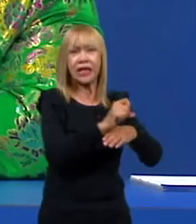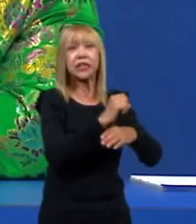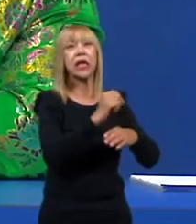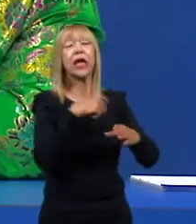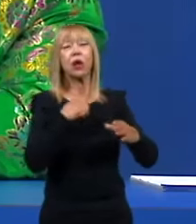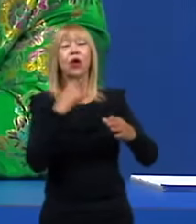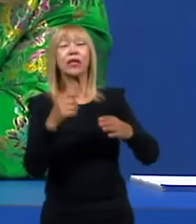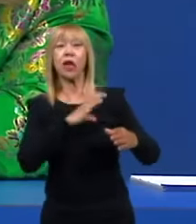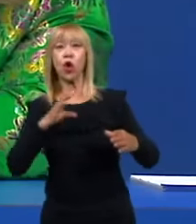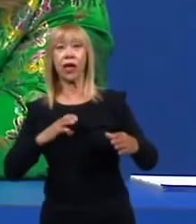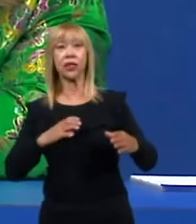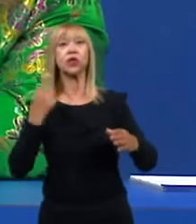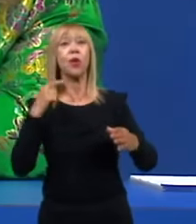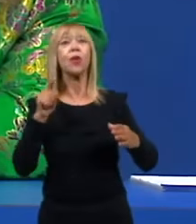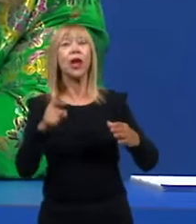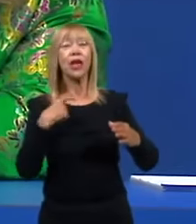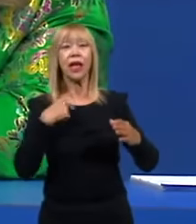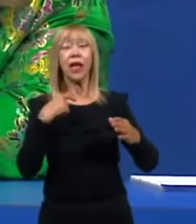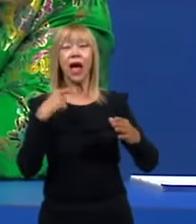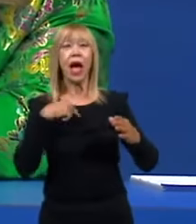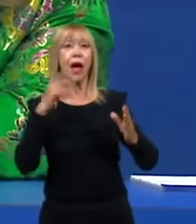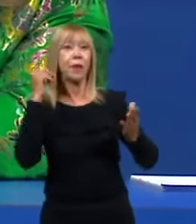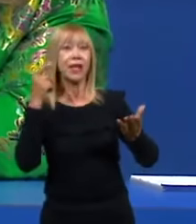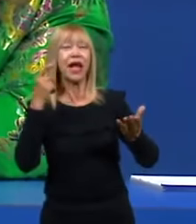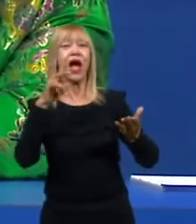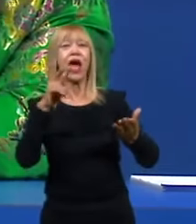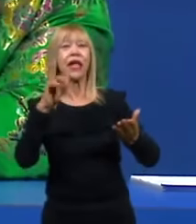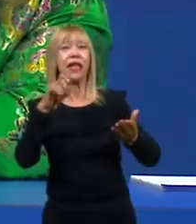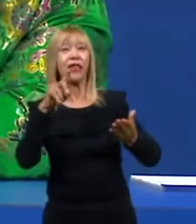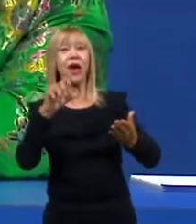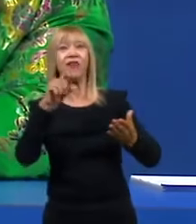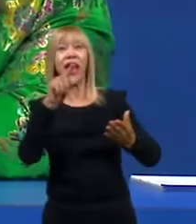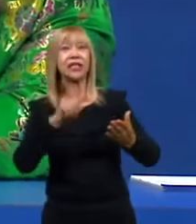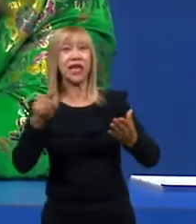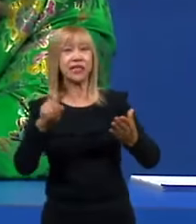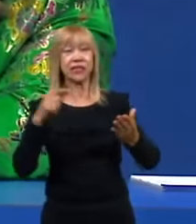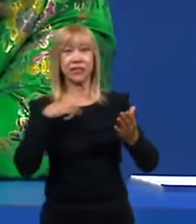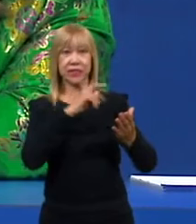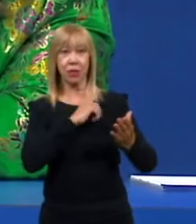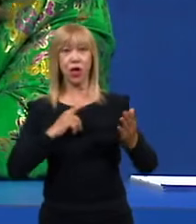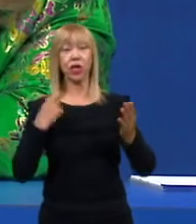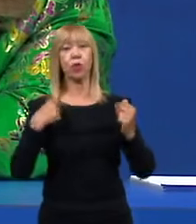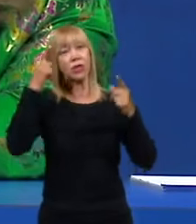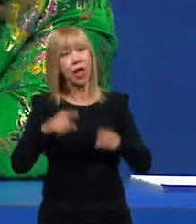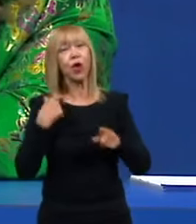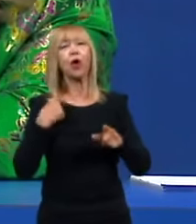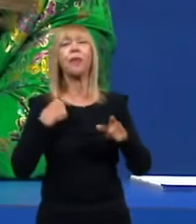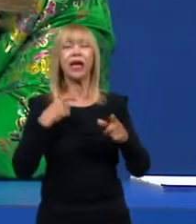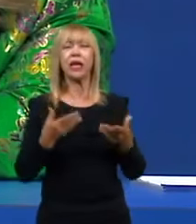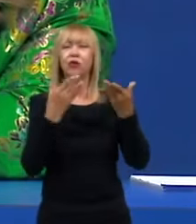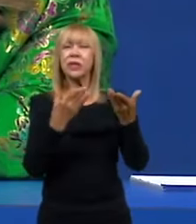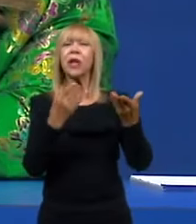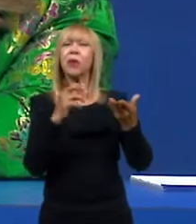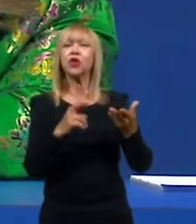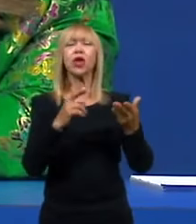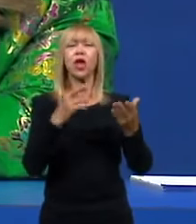autoejecutables en el Congreso, cuando junto a la congresista Nina Velázquez, demócrata, nos pusimos de acuerdo para ofrecerle a Puerto Rico opciones definidas